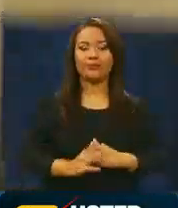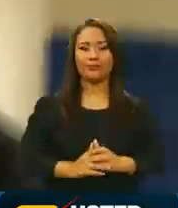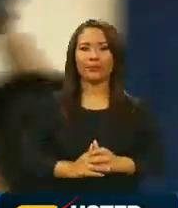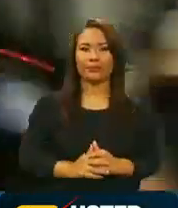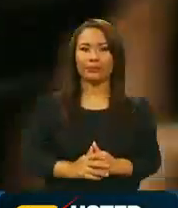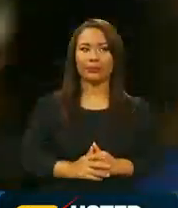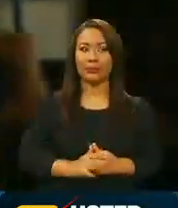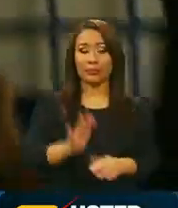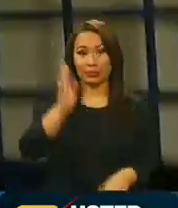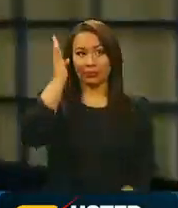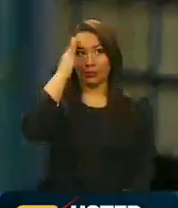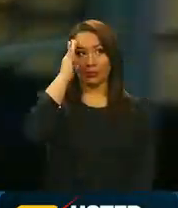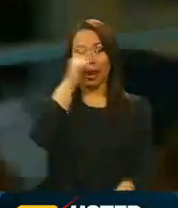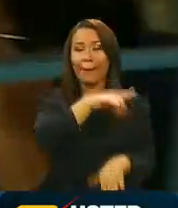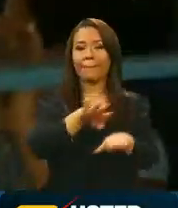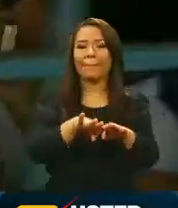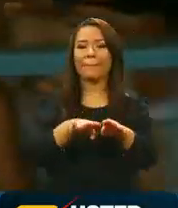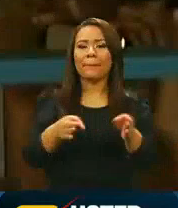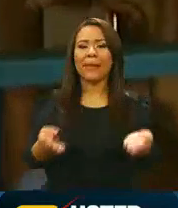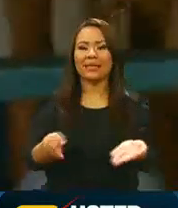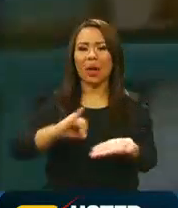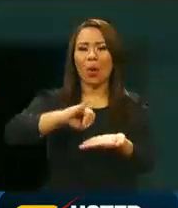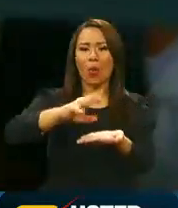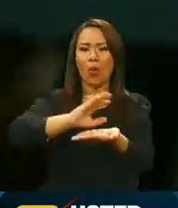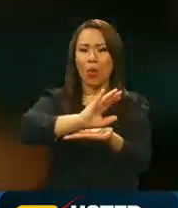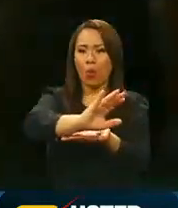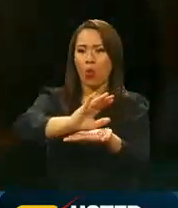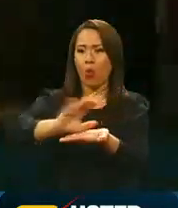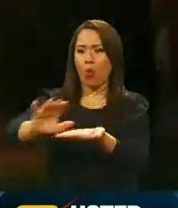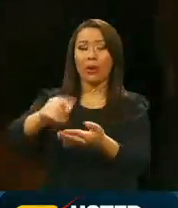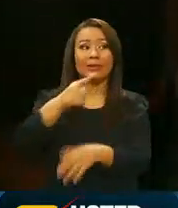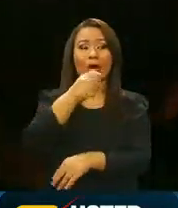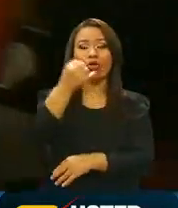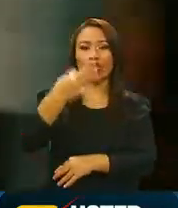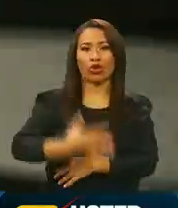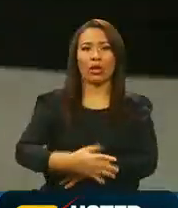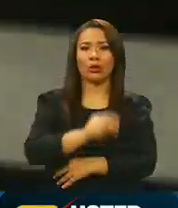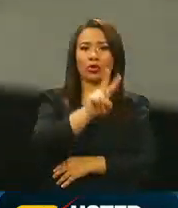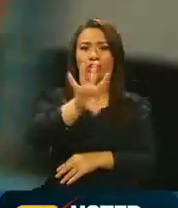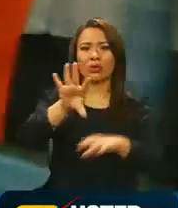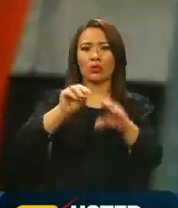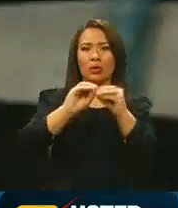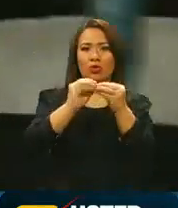justamente al recinto, número 250.